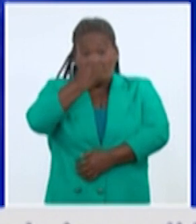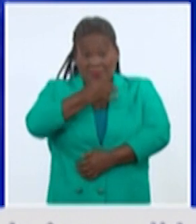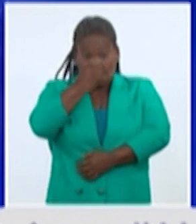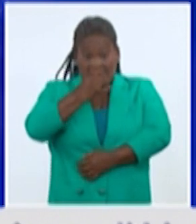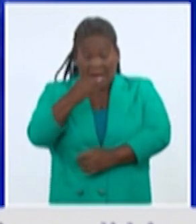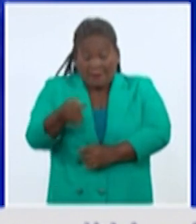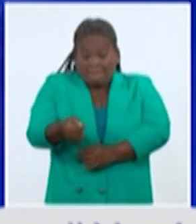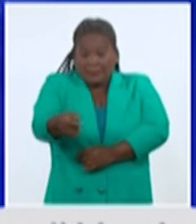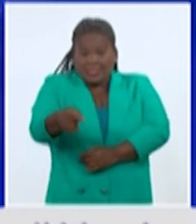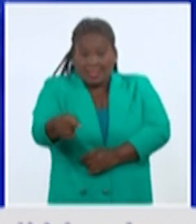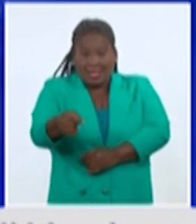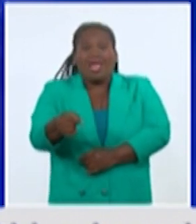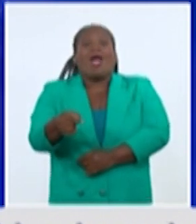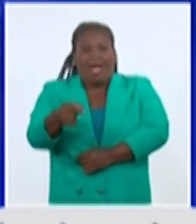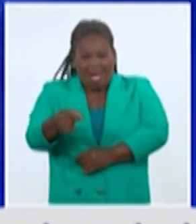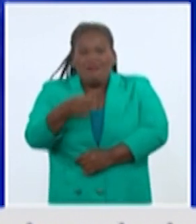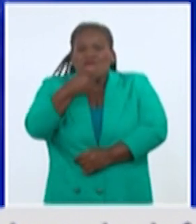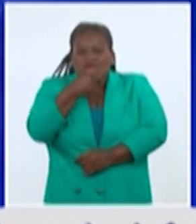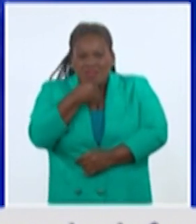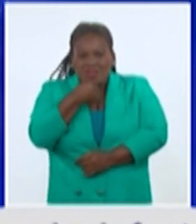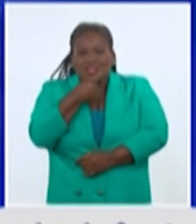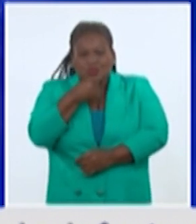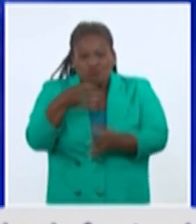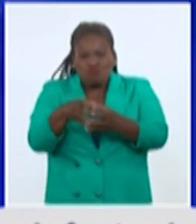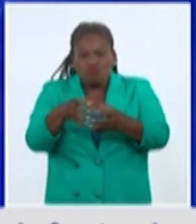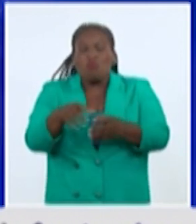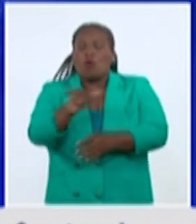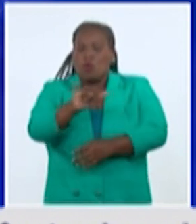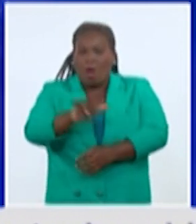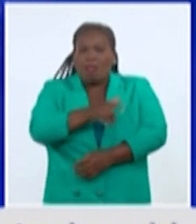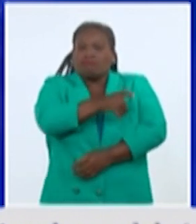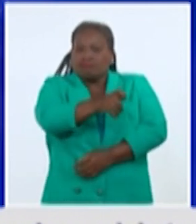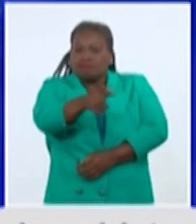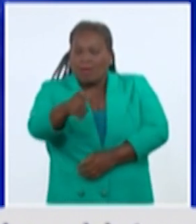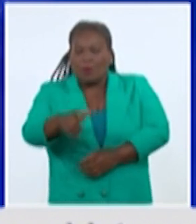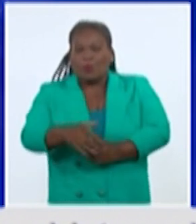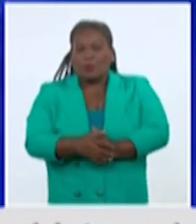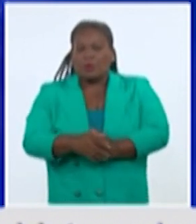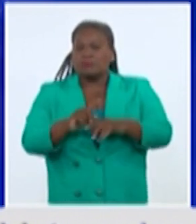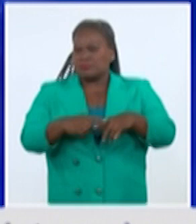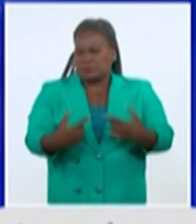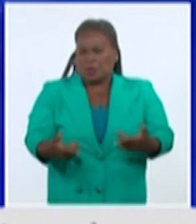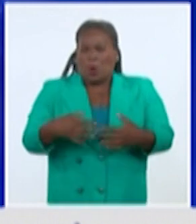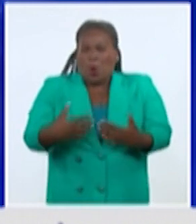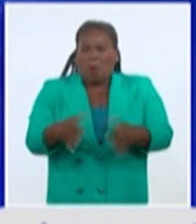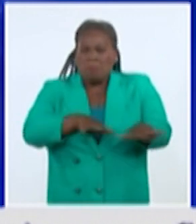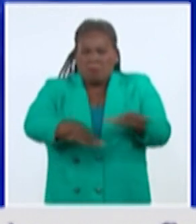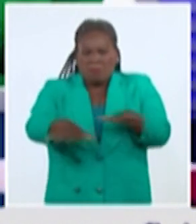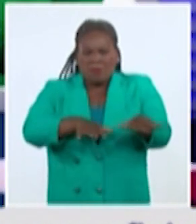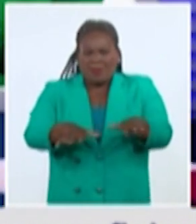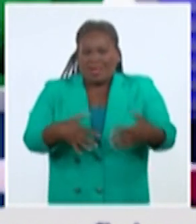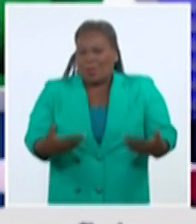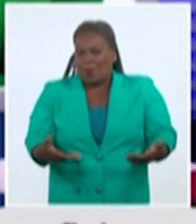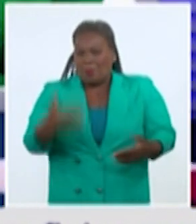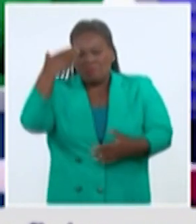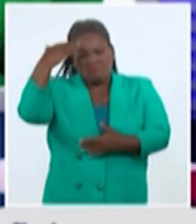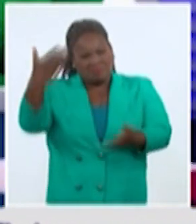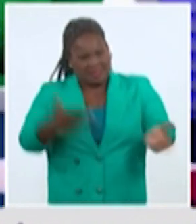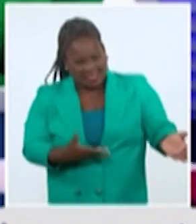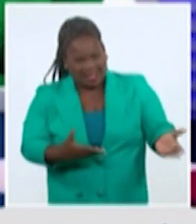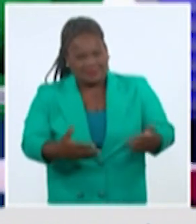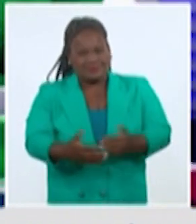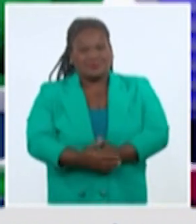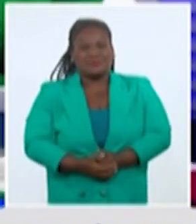mayores también participarán de esta vacunación. ¿Por qué? ¿Cómo se ha diseñado esta estrategia? Bienvenida. Bueno, así